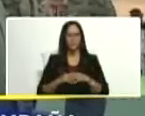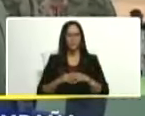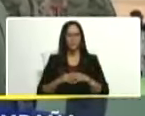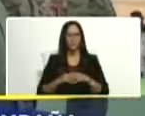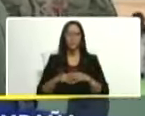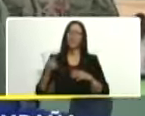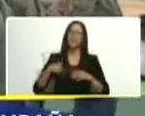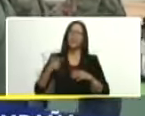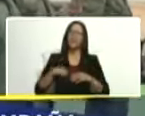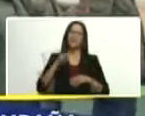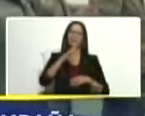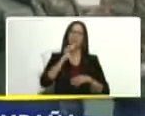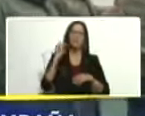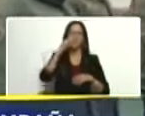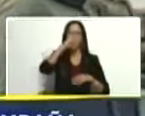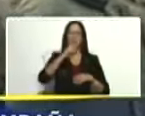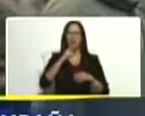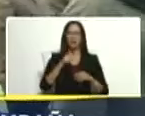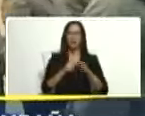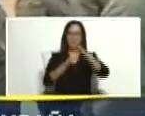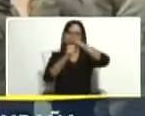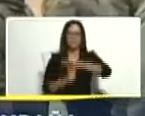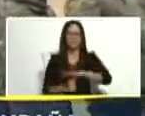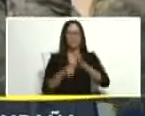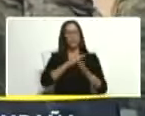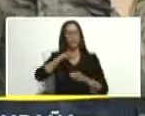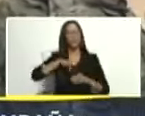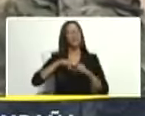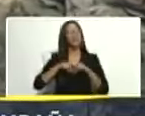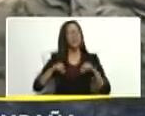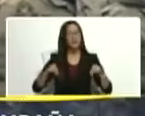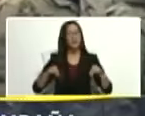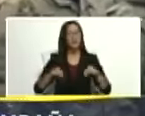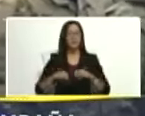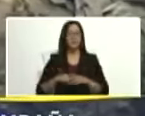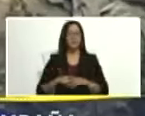que tenían 300 años dominando nuestra tierra?